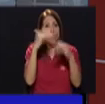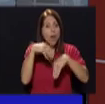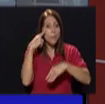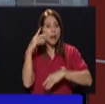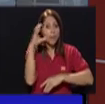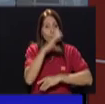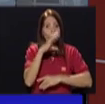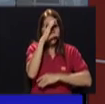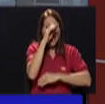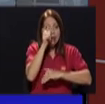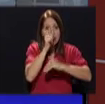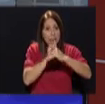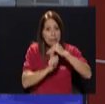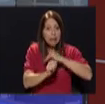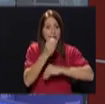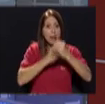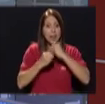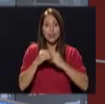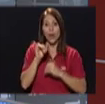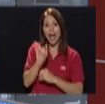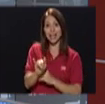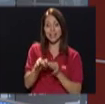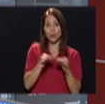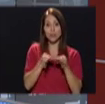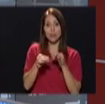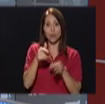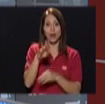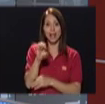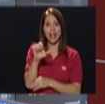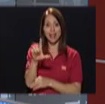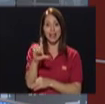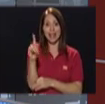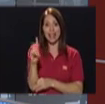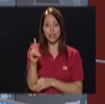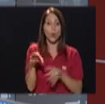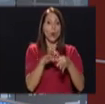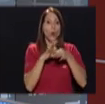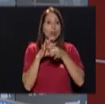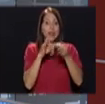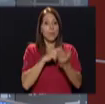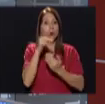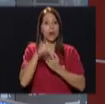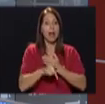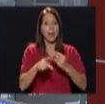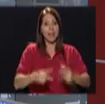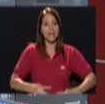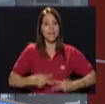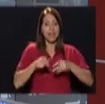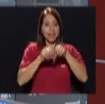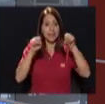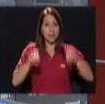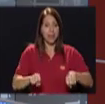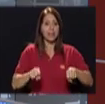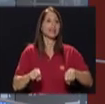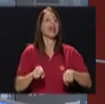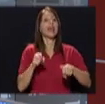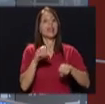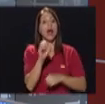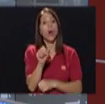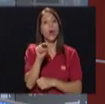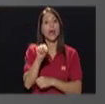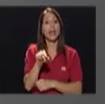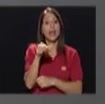buscar alimento y refugio. Así lo explicó Gretel Delgadillo, quien coordina el programa de vida silvestre de la ONG Human